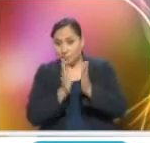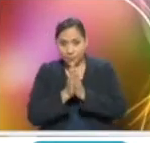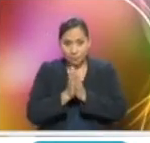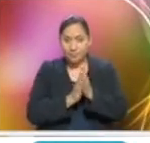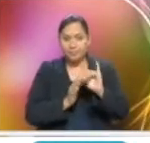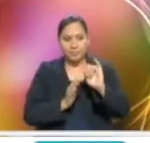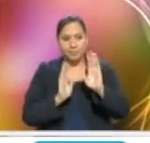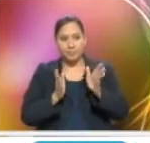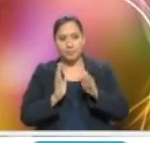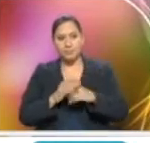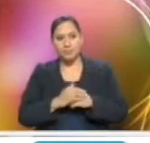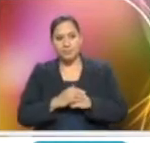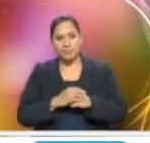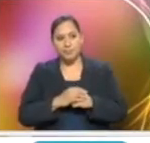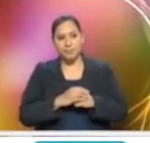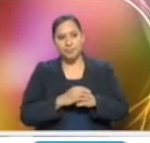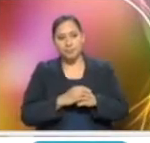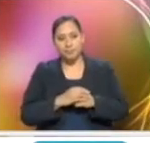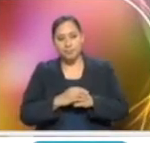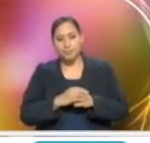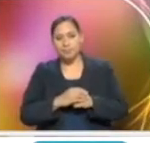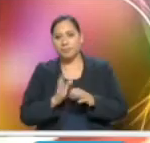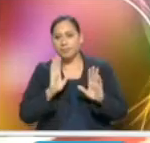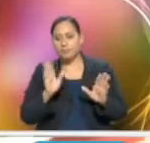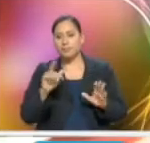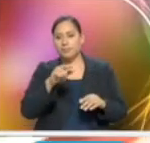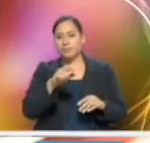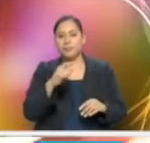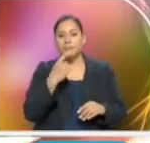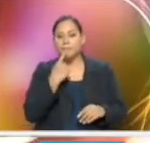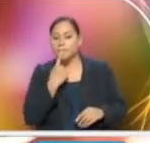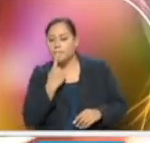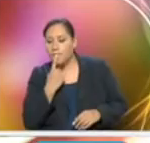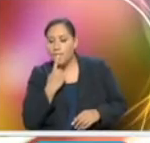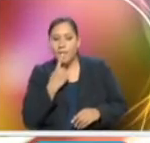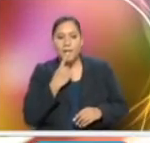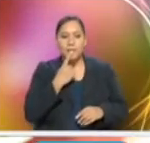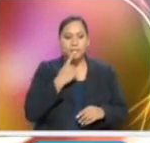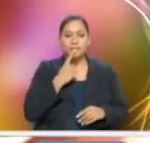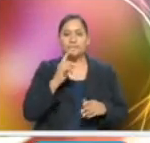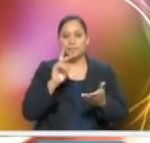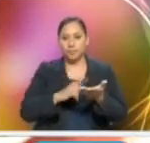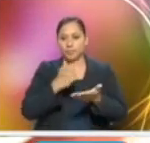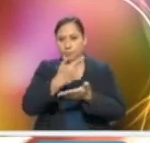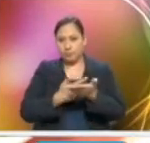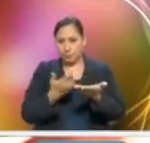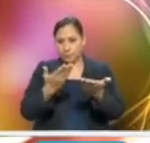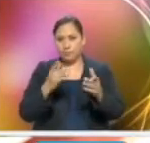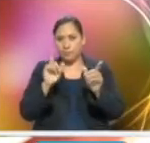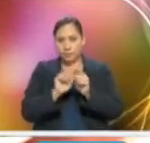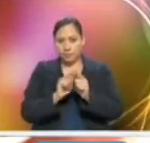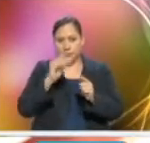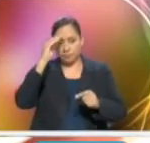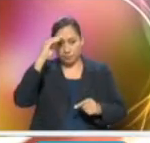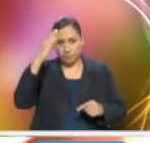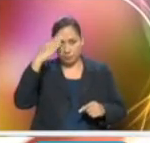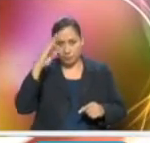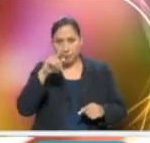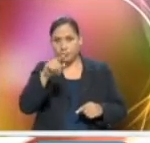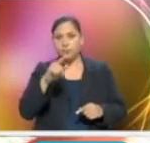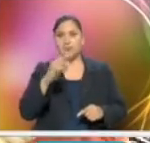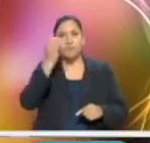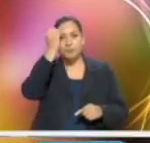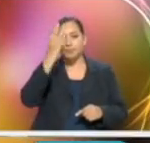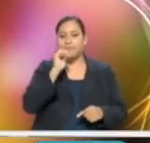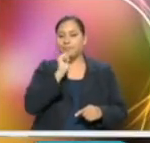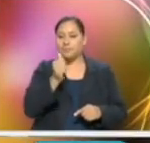Ya. Yo ya Vamos estoy a con ponerle. la boca hecha agua. Vamos a repetir rápidamente los ingredientes, señora, para que no se le vaya